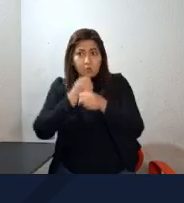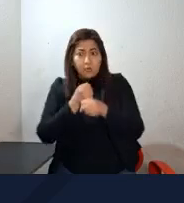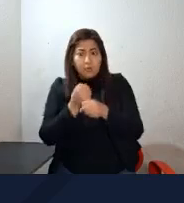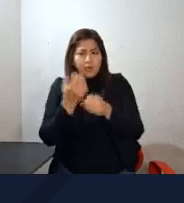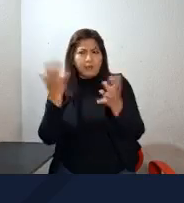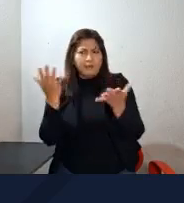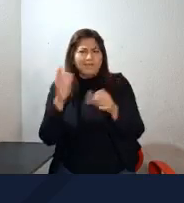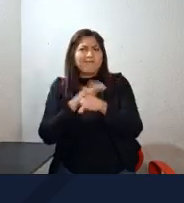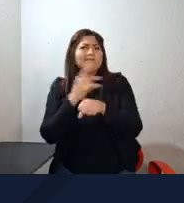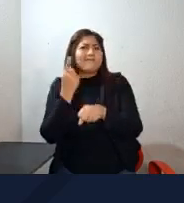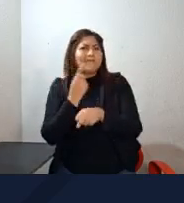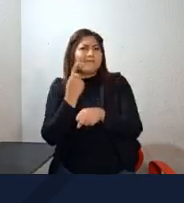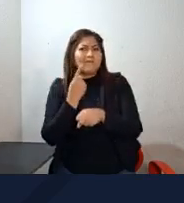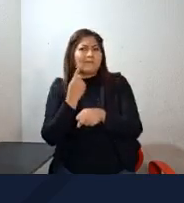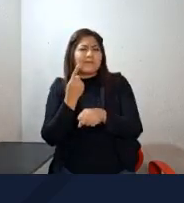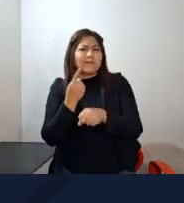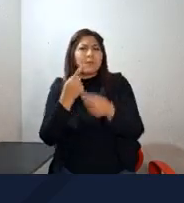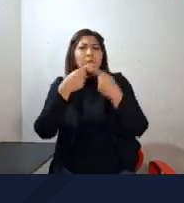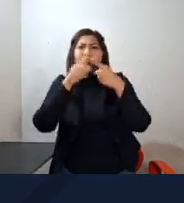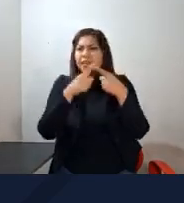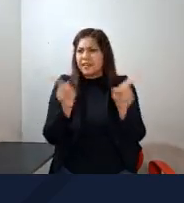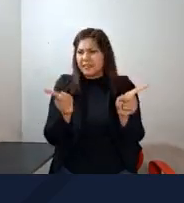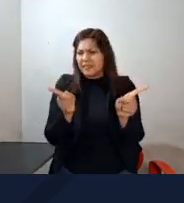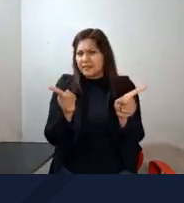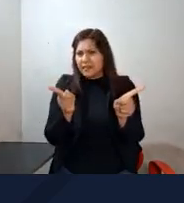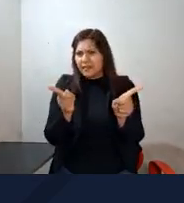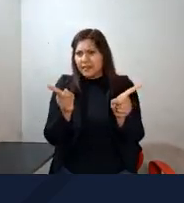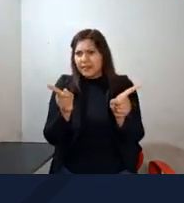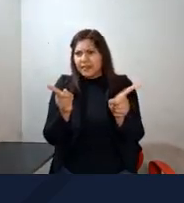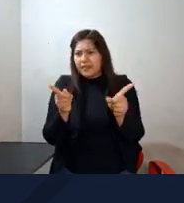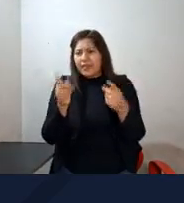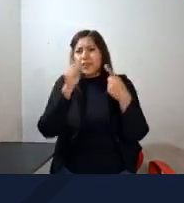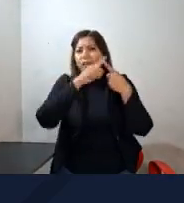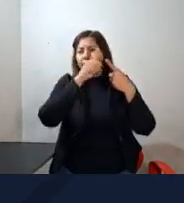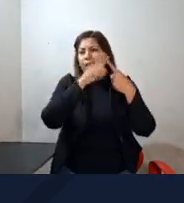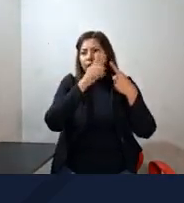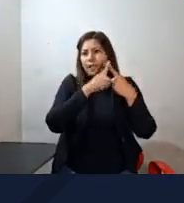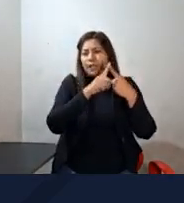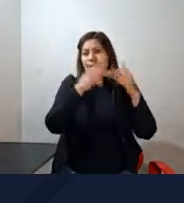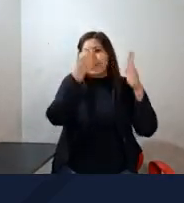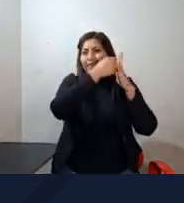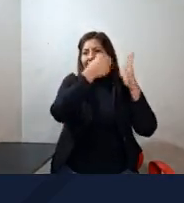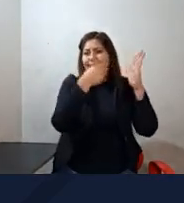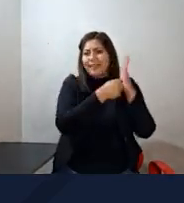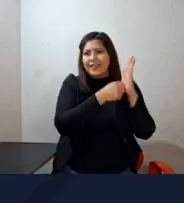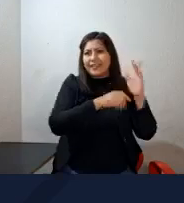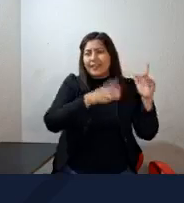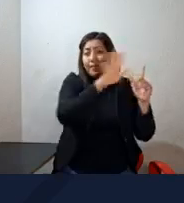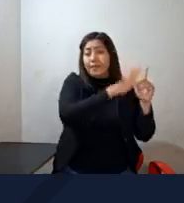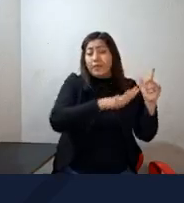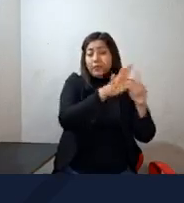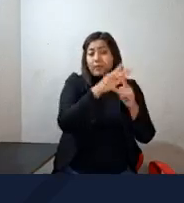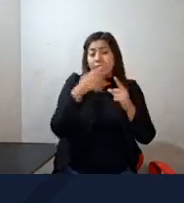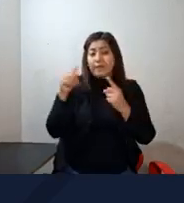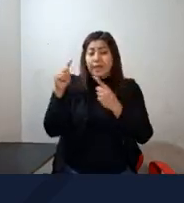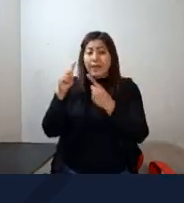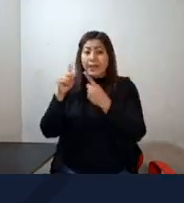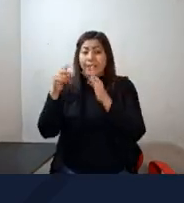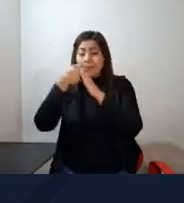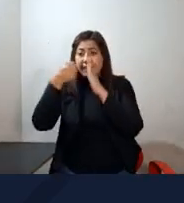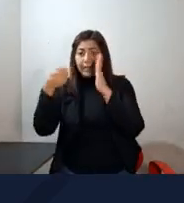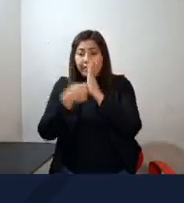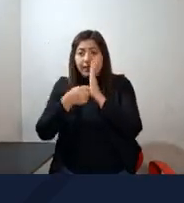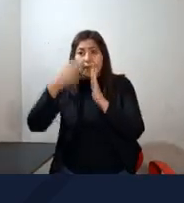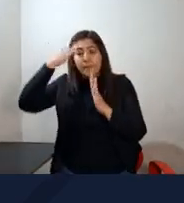Obviamente se hace una diferencia entre testamento universal y testamento adulto mayor, porque obviamente